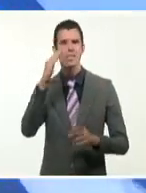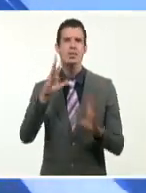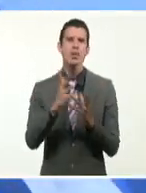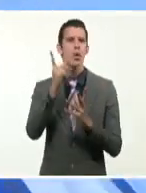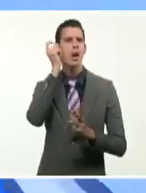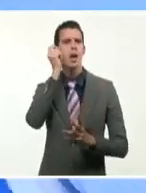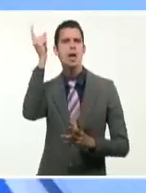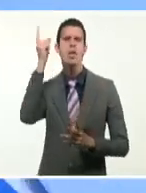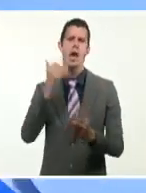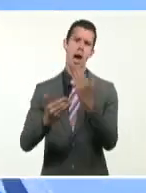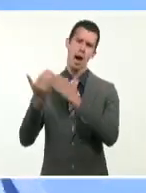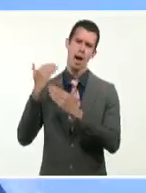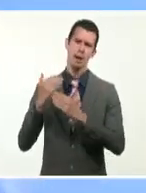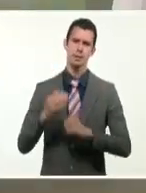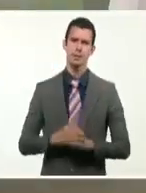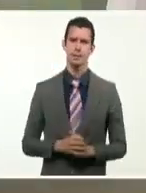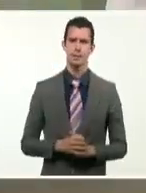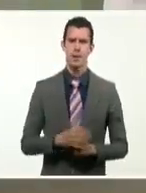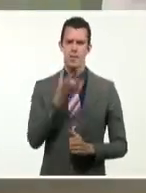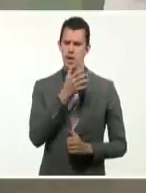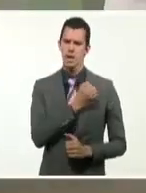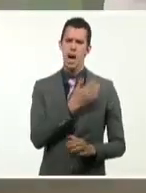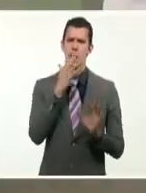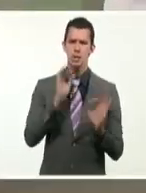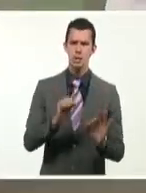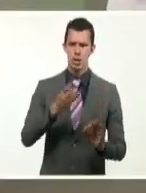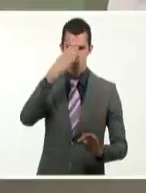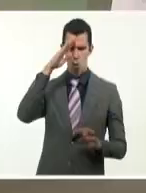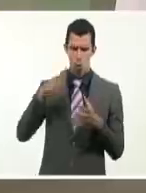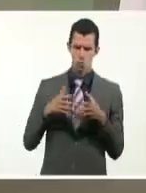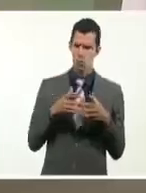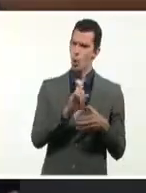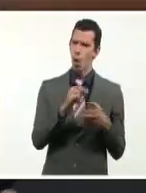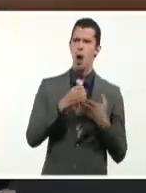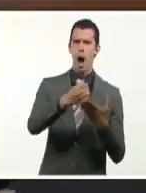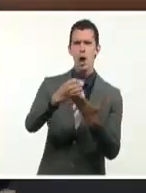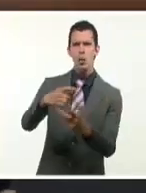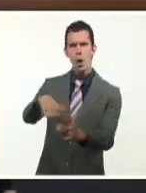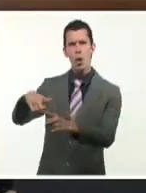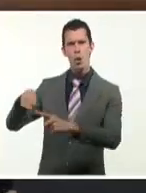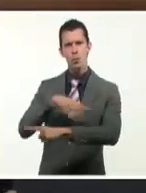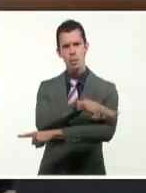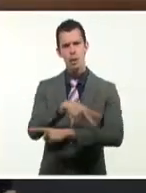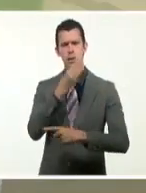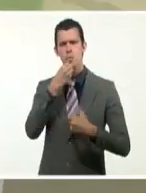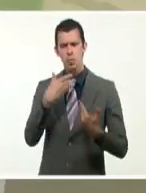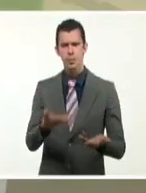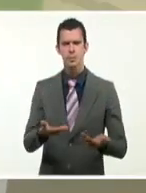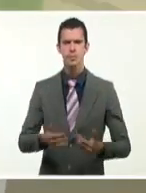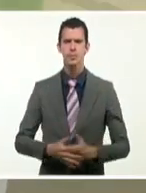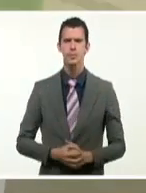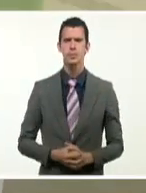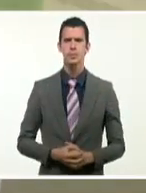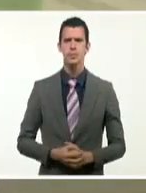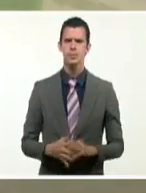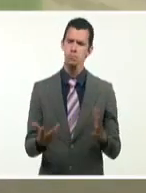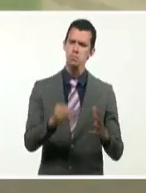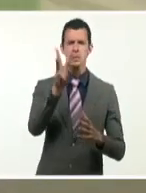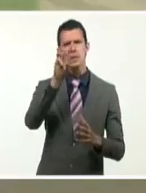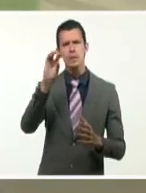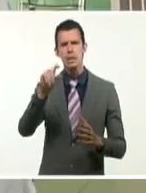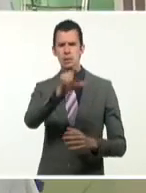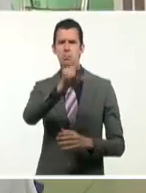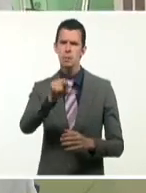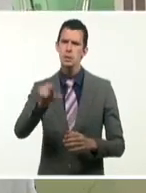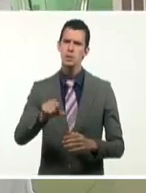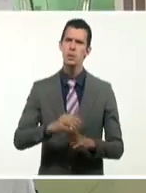ayuda médica a otros países del mundo. La atención a 13.500 pacientes, de ellos más de 6.000 con el nuevo